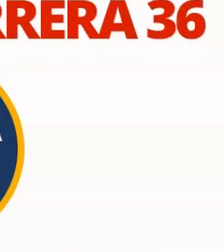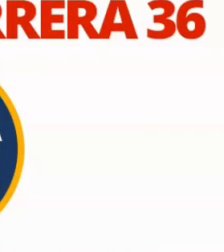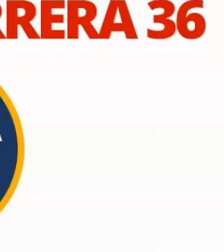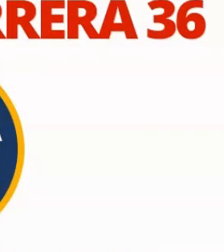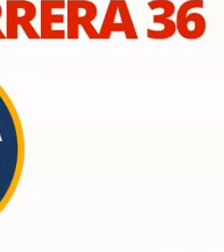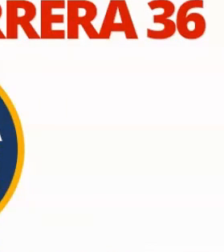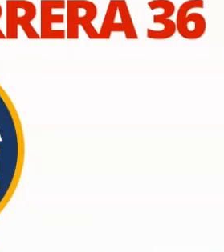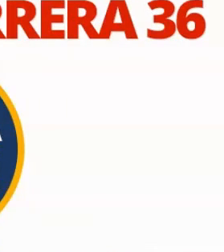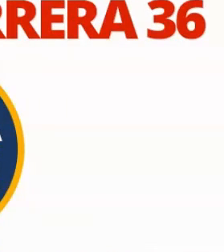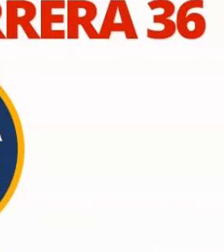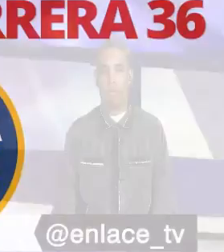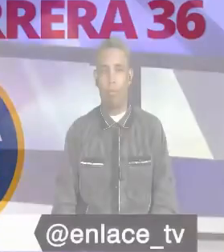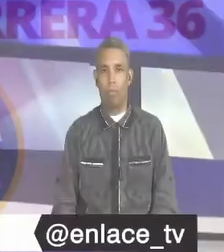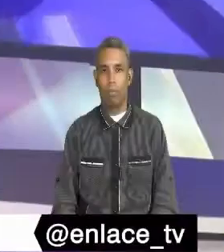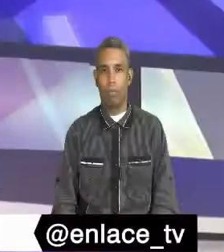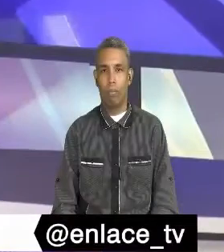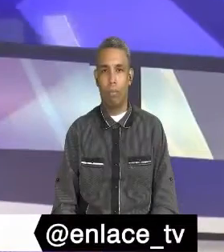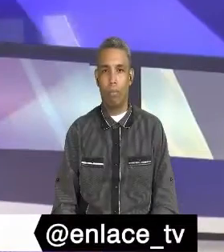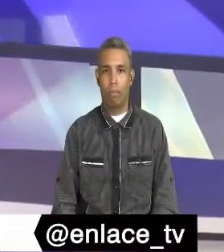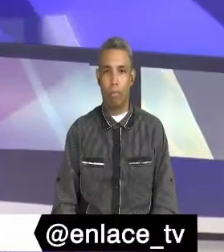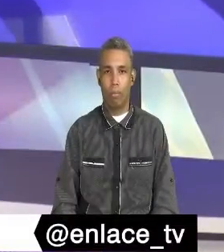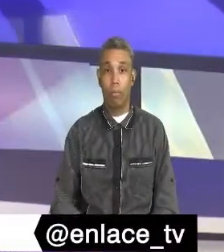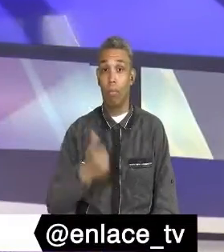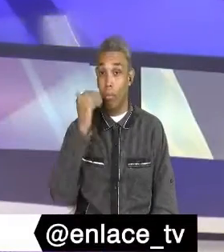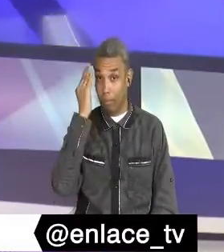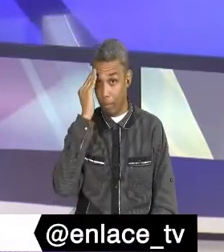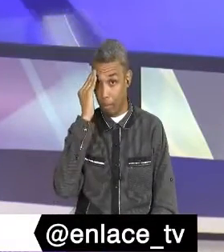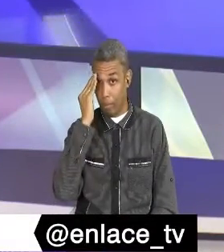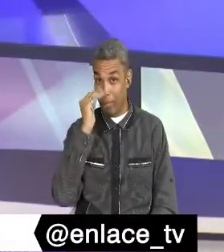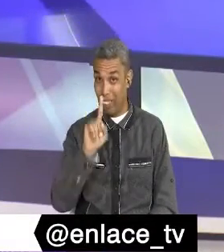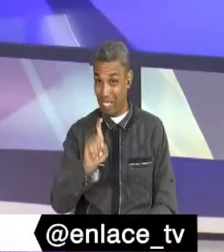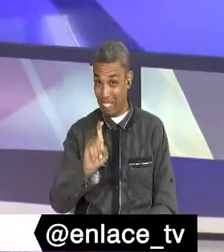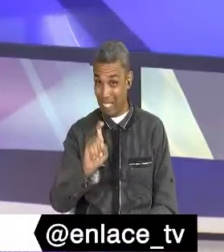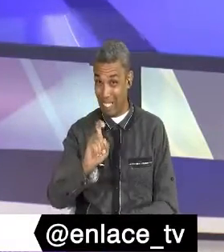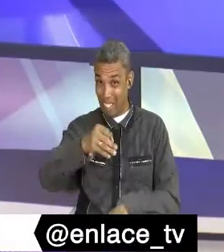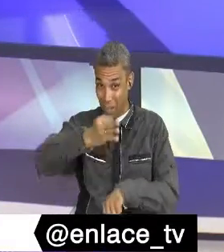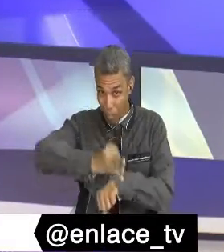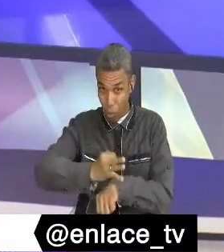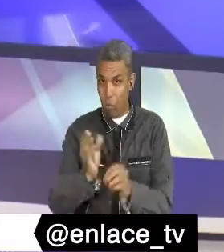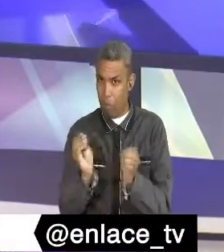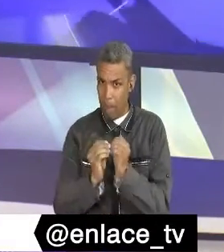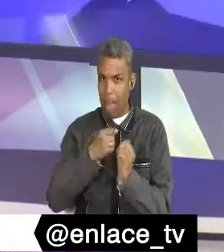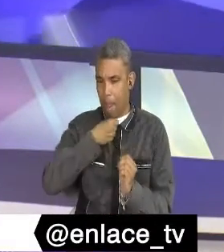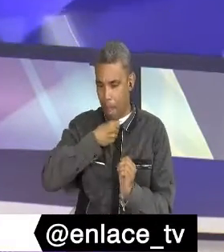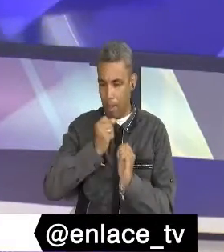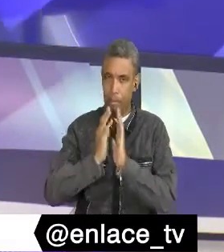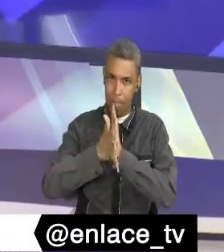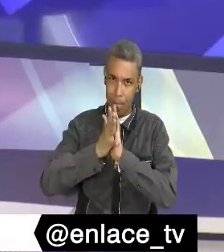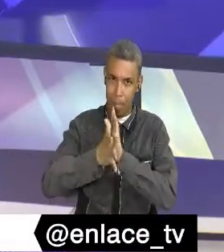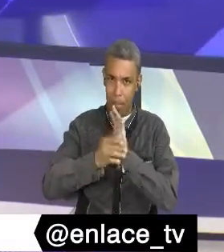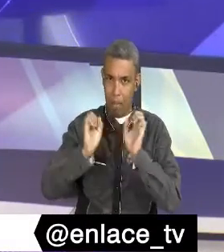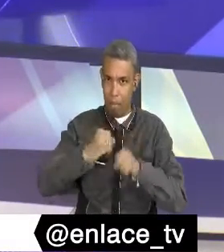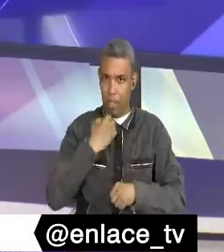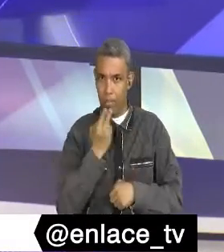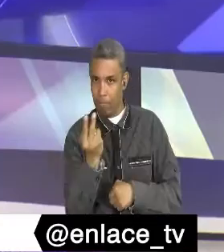avenida 36. No olviden nuestra cita, 6 en punto de la tarde, con más de lo que usted quiere ver en Enlace